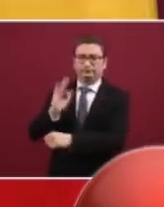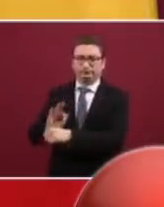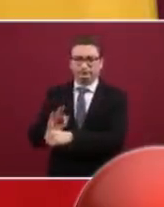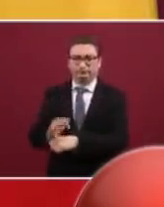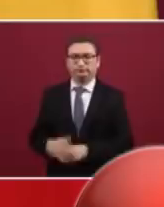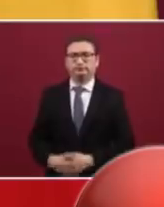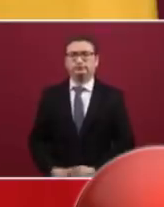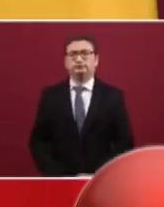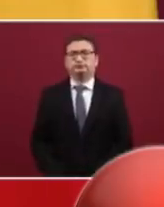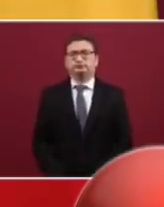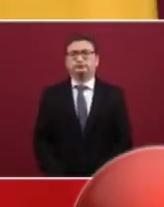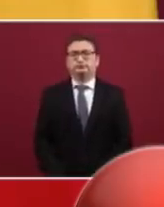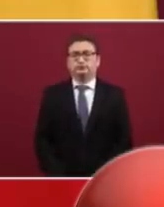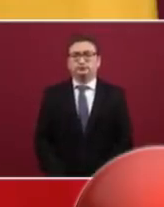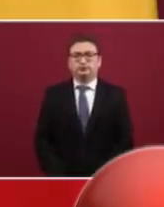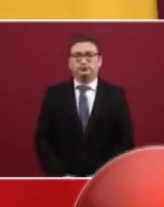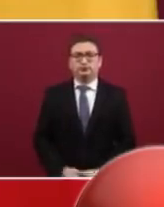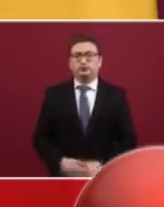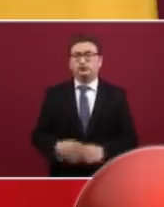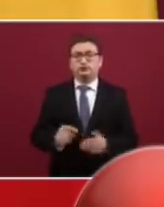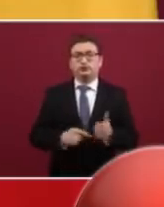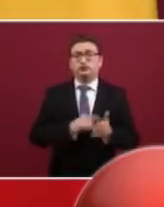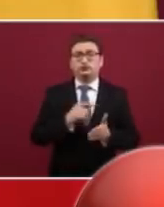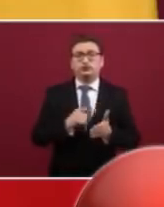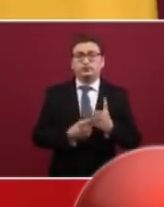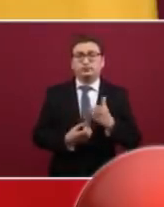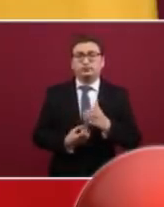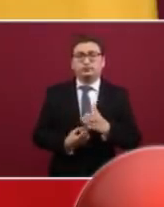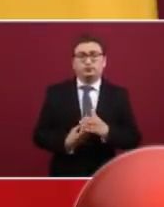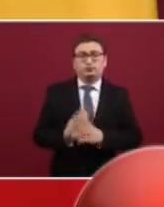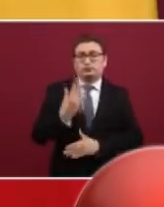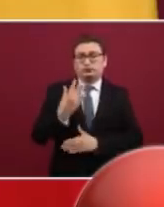una nueva patria.